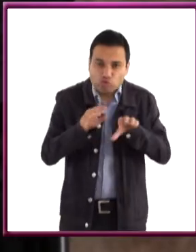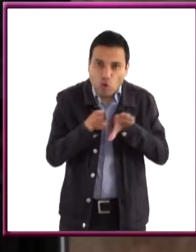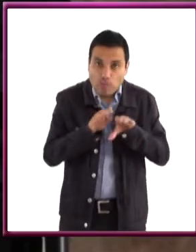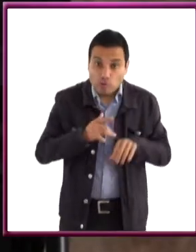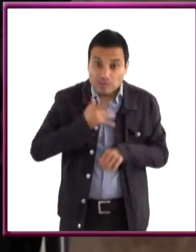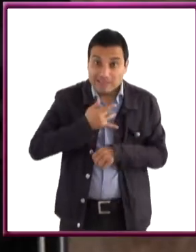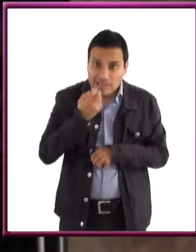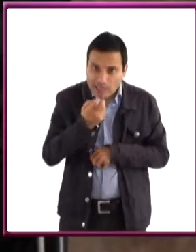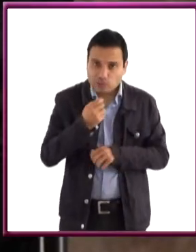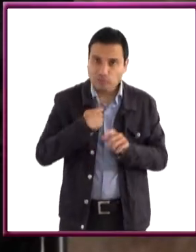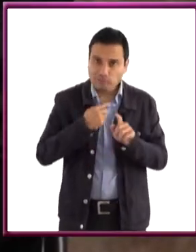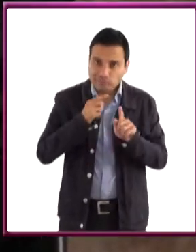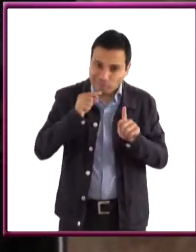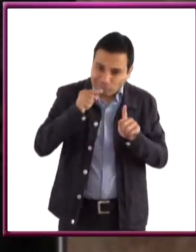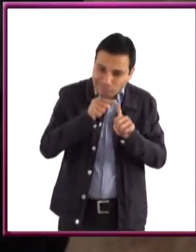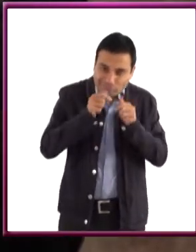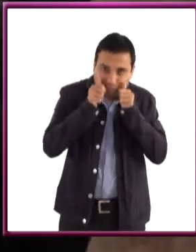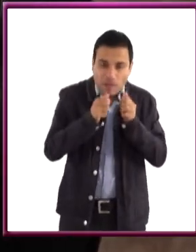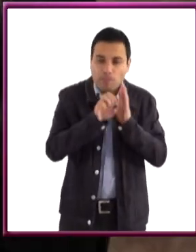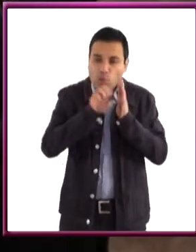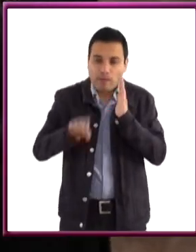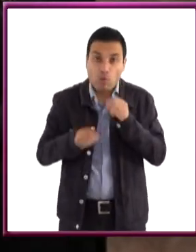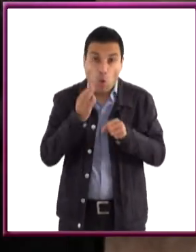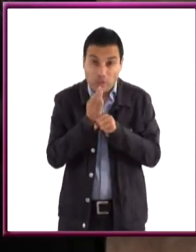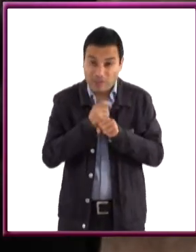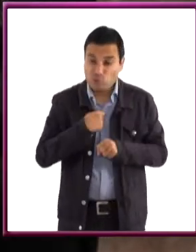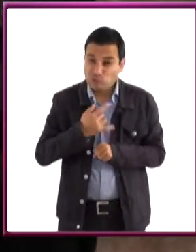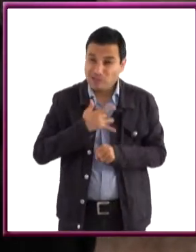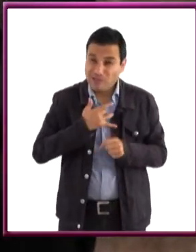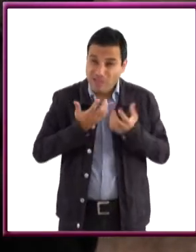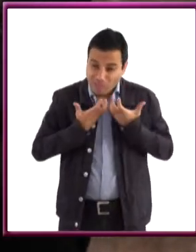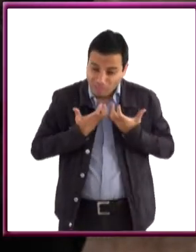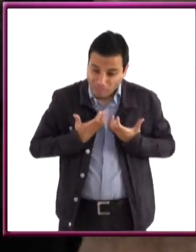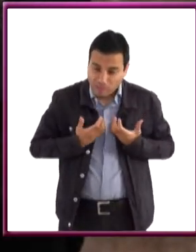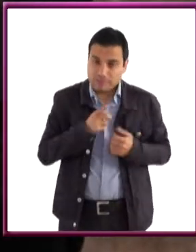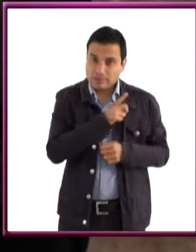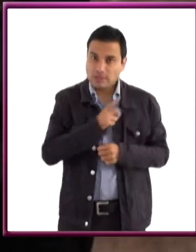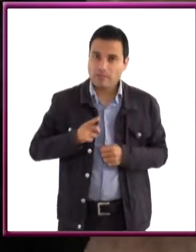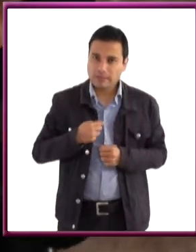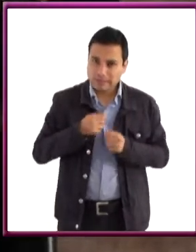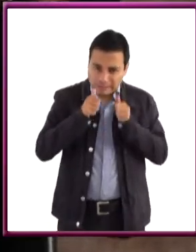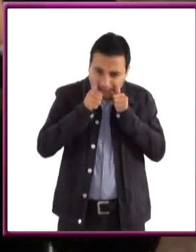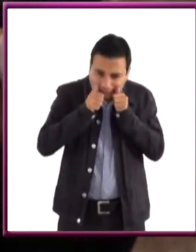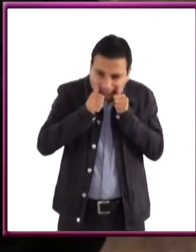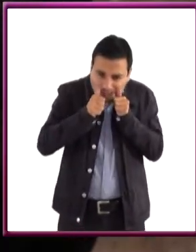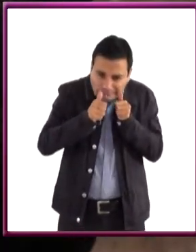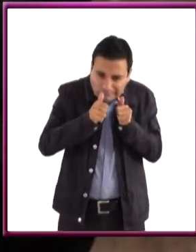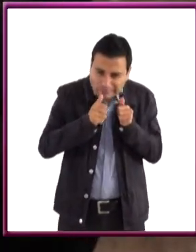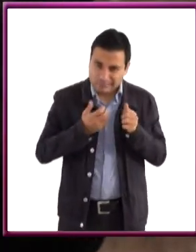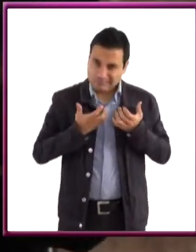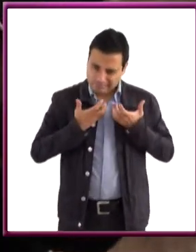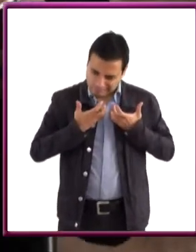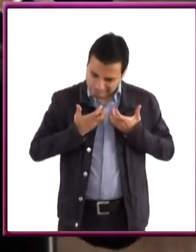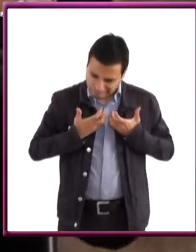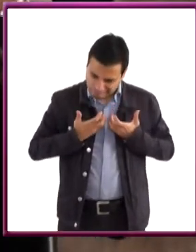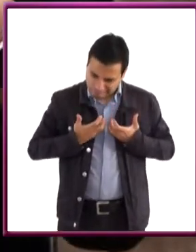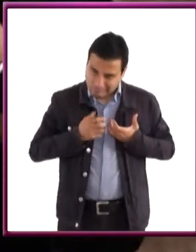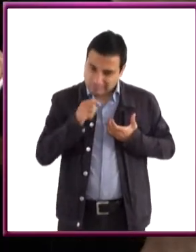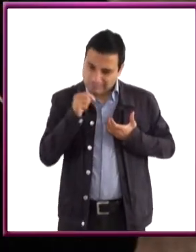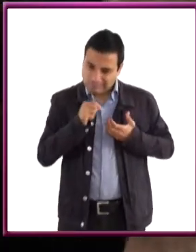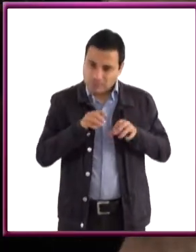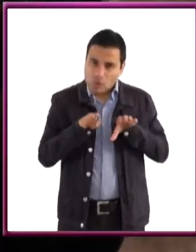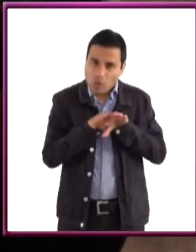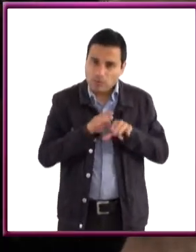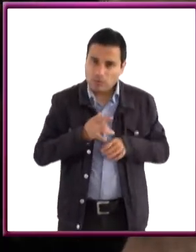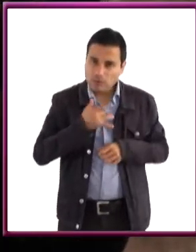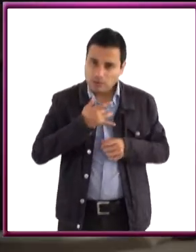en este momento lo que estás viviendo es, por ejemplo, angustia, la atención plena es como justo ponerle atención a decir, a ver, estoy